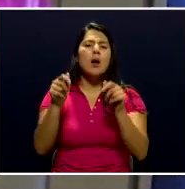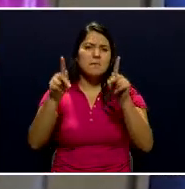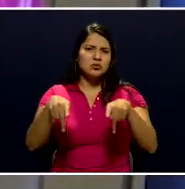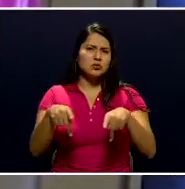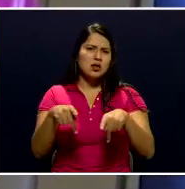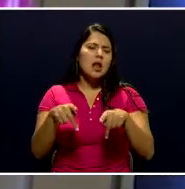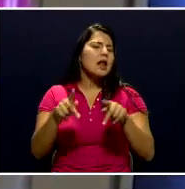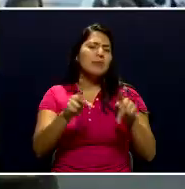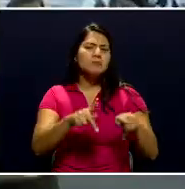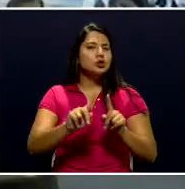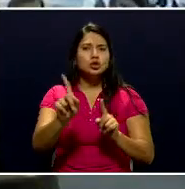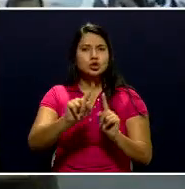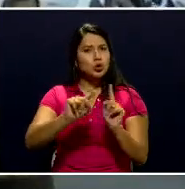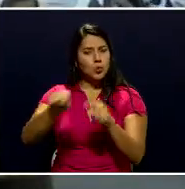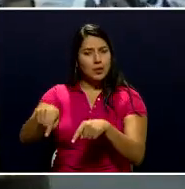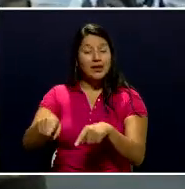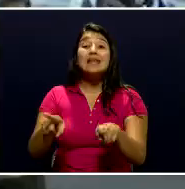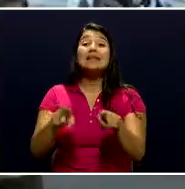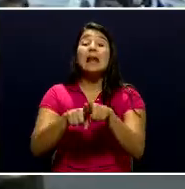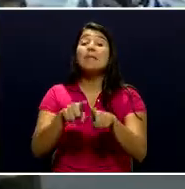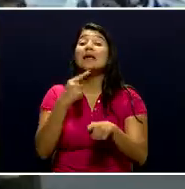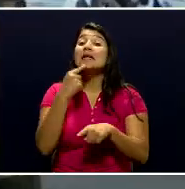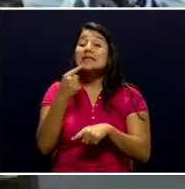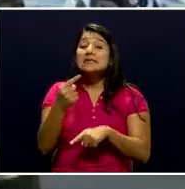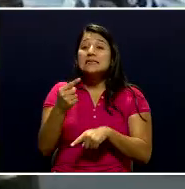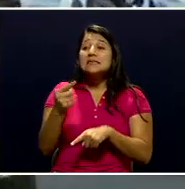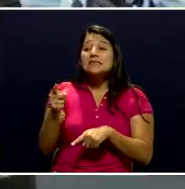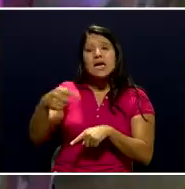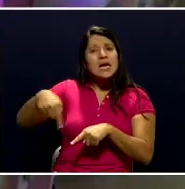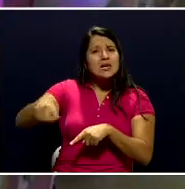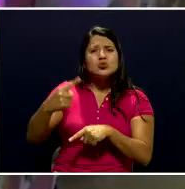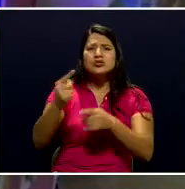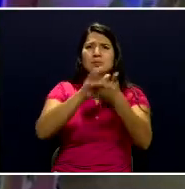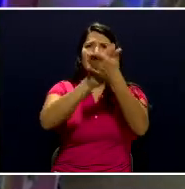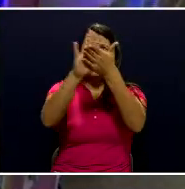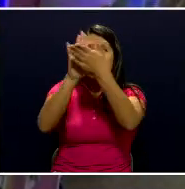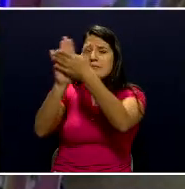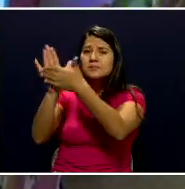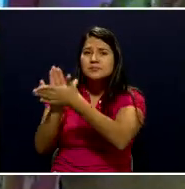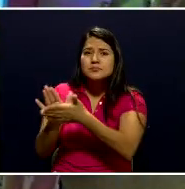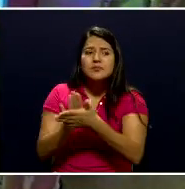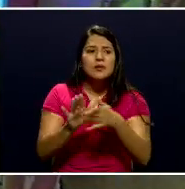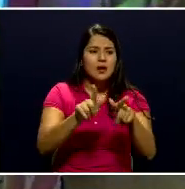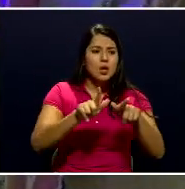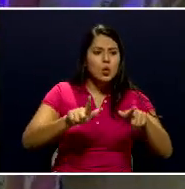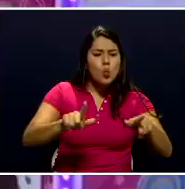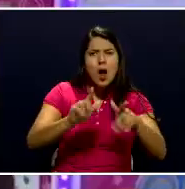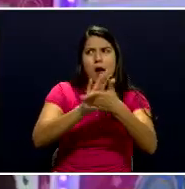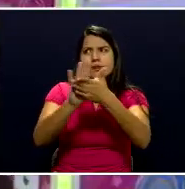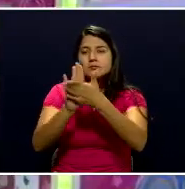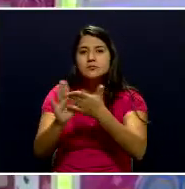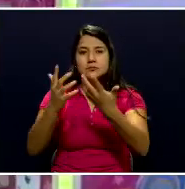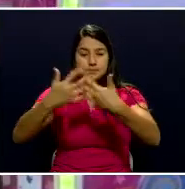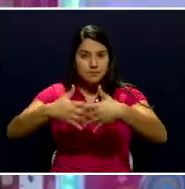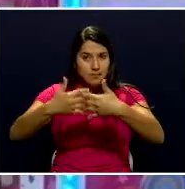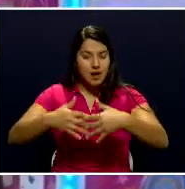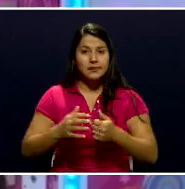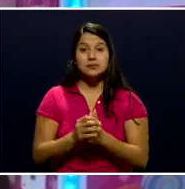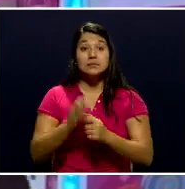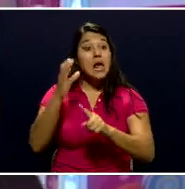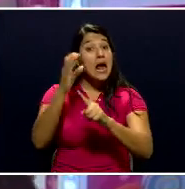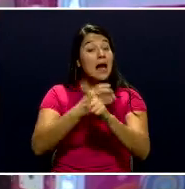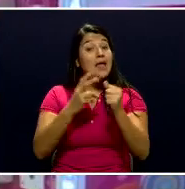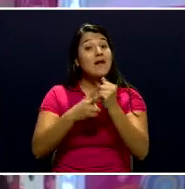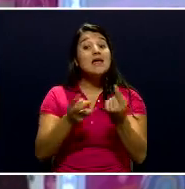dejado de llegar. Además asegura que ellos constantemente realizan la limpieza del sitio y de las máquinas. Cada vez que vienen los